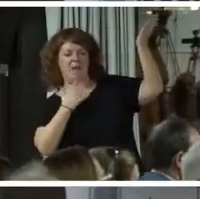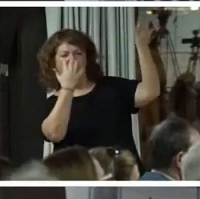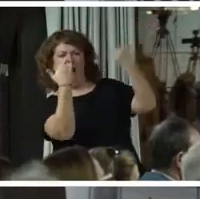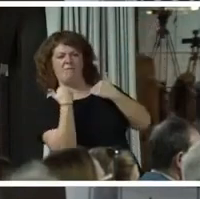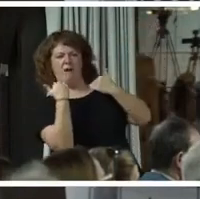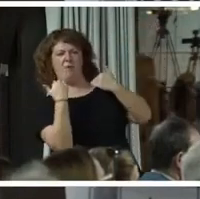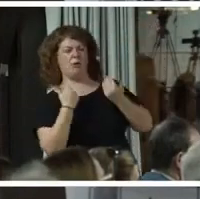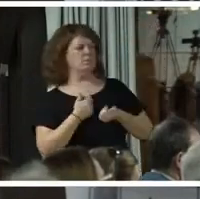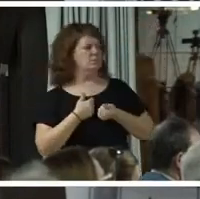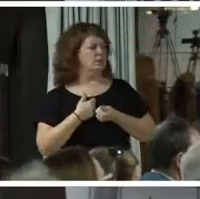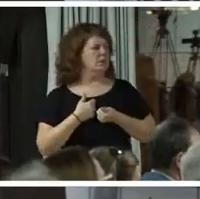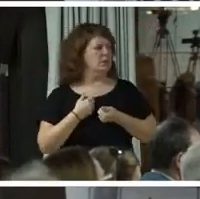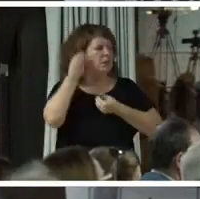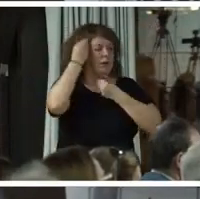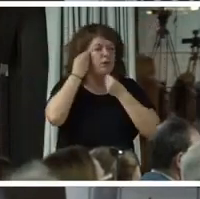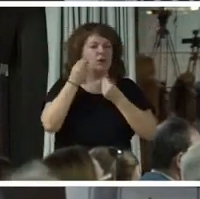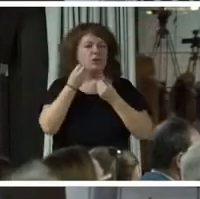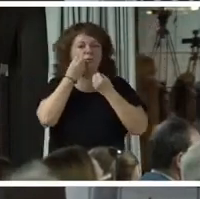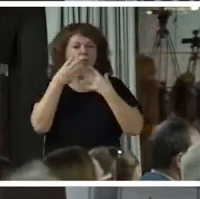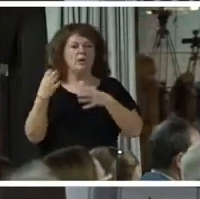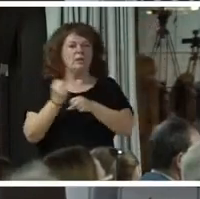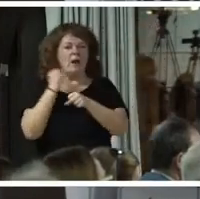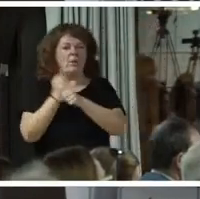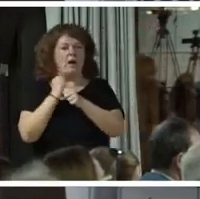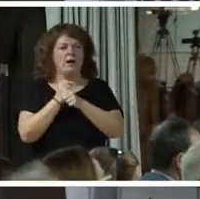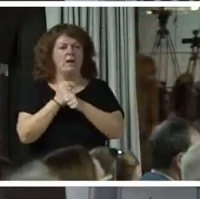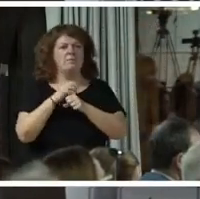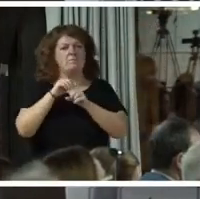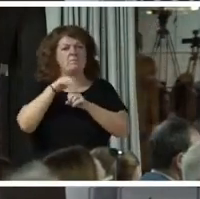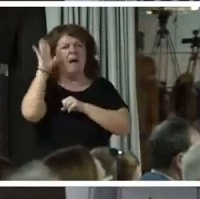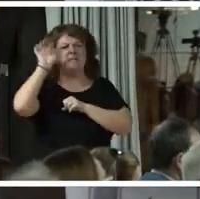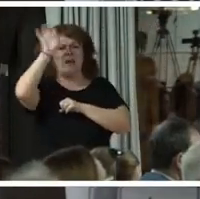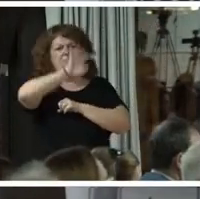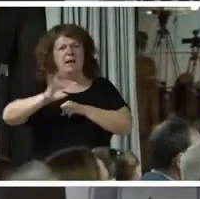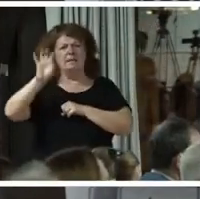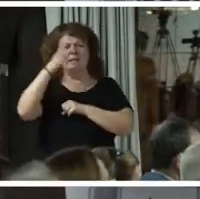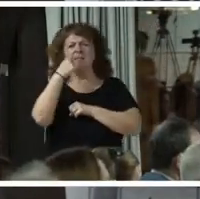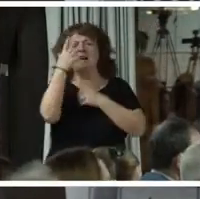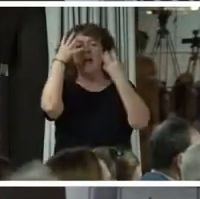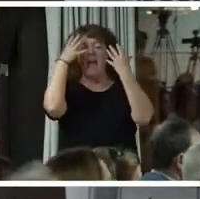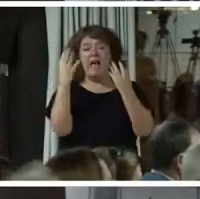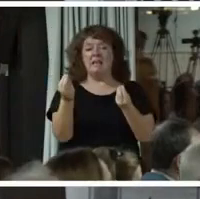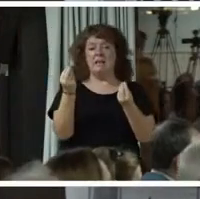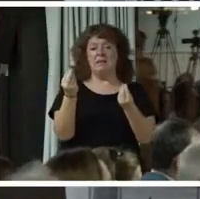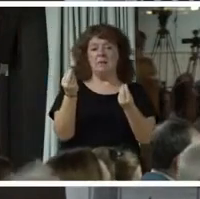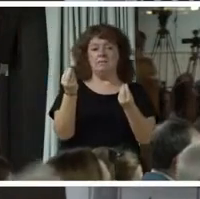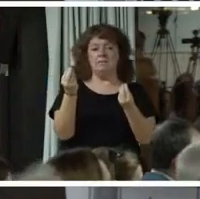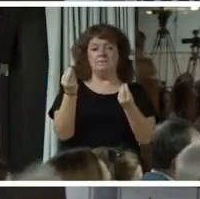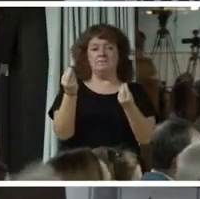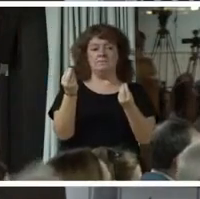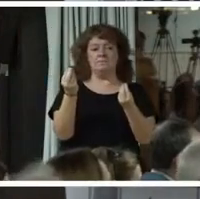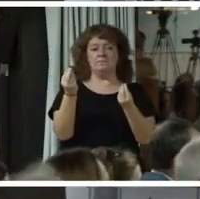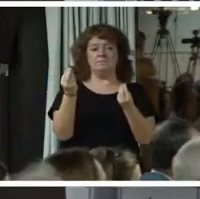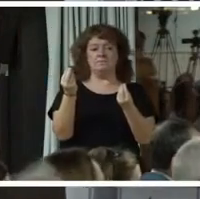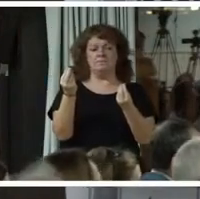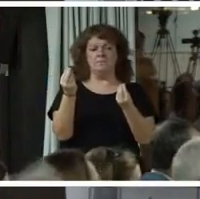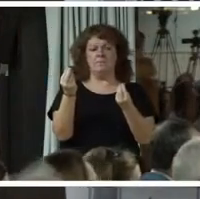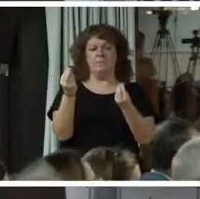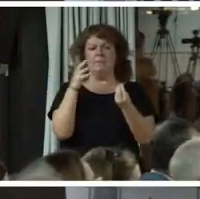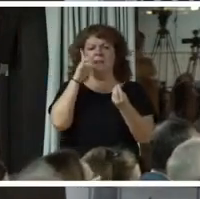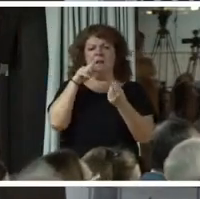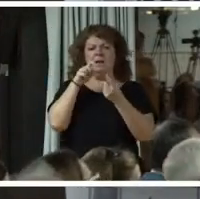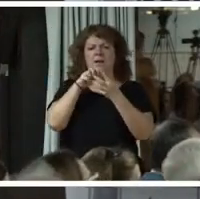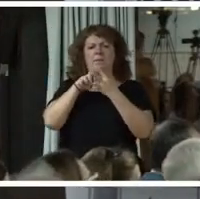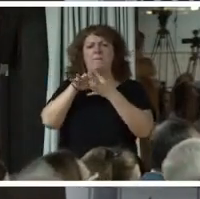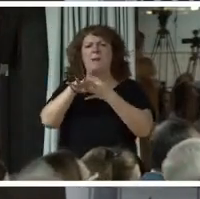a nuestro favor creo que hemos hecho un buen trabajo y que mucha más gente que en otros países entiende eh también por la menor penetración